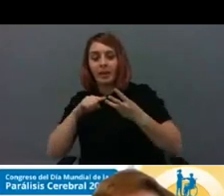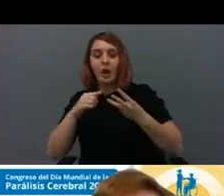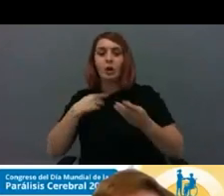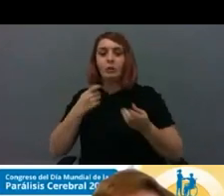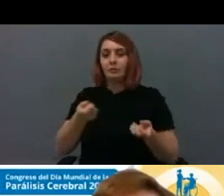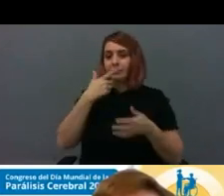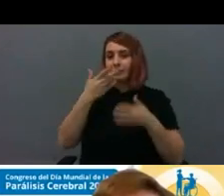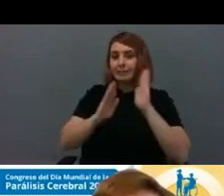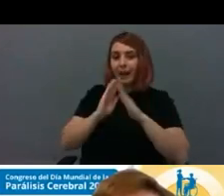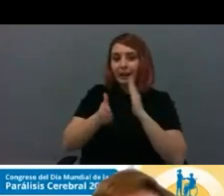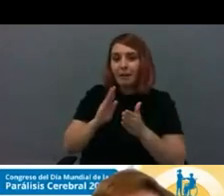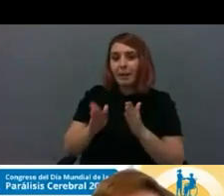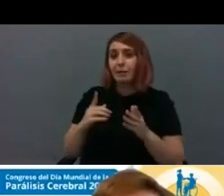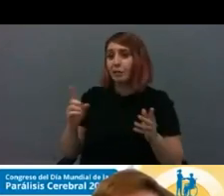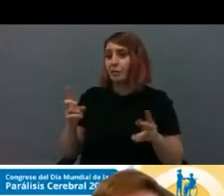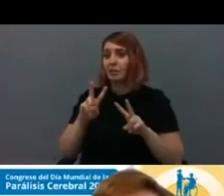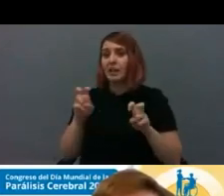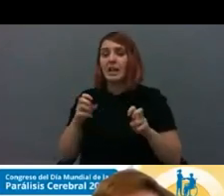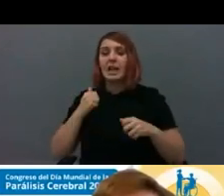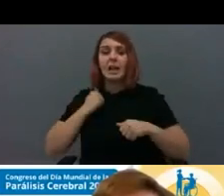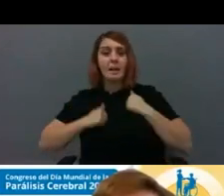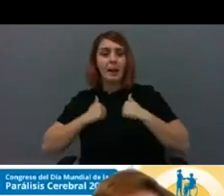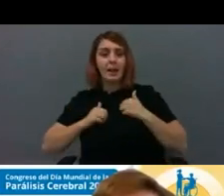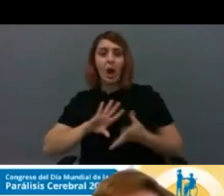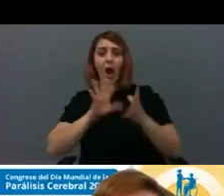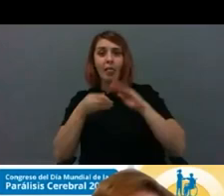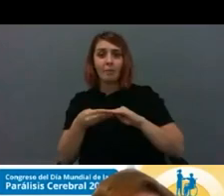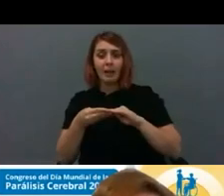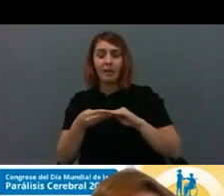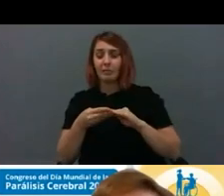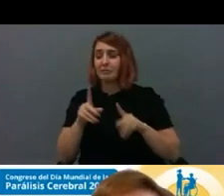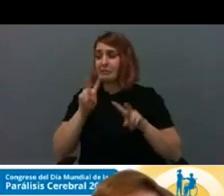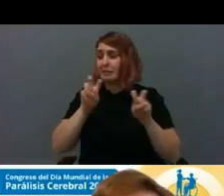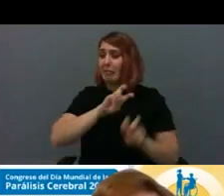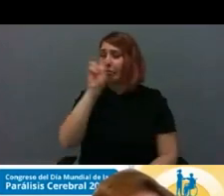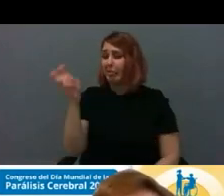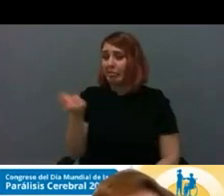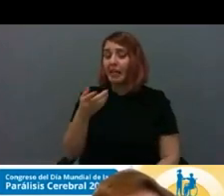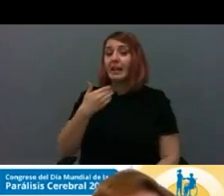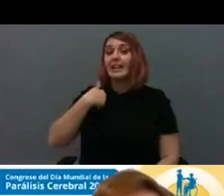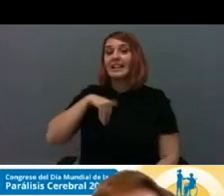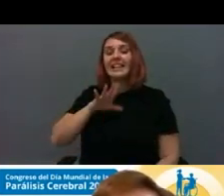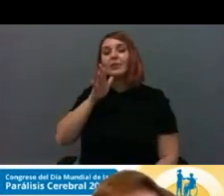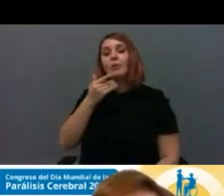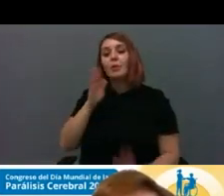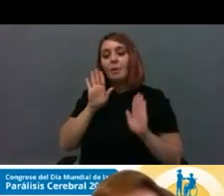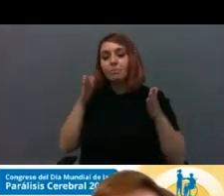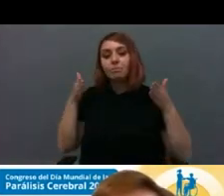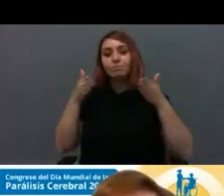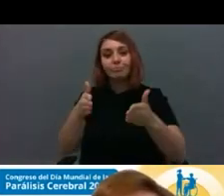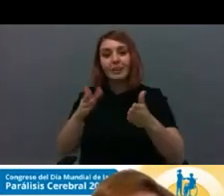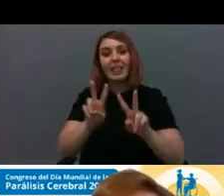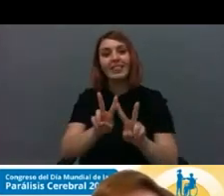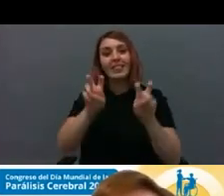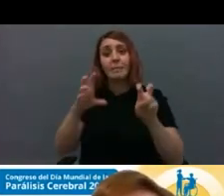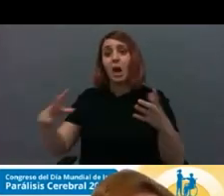tratamiento, cualquier cosa, baños adaptados, cualquier cosa, tú ya estás poniendo el foco en un tema